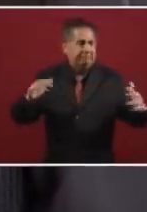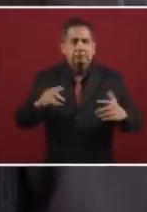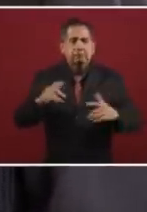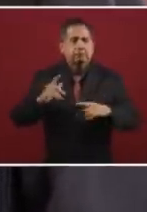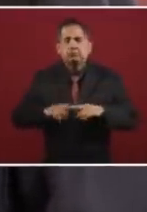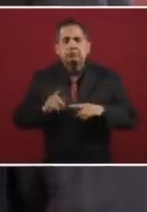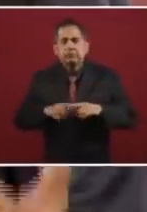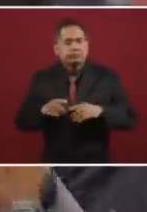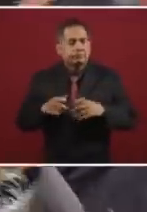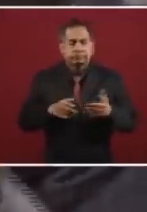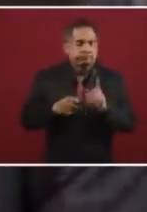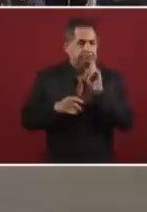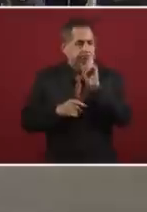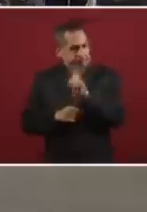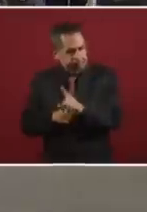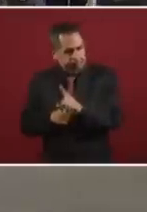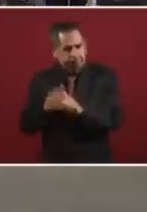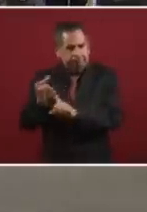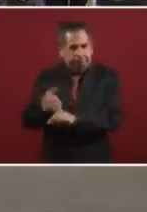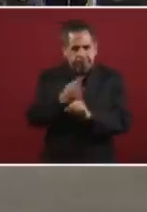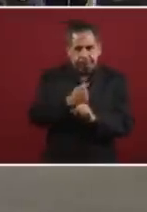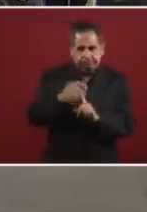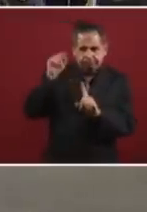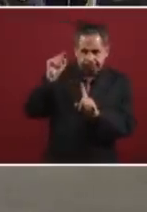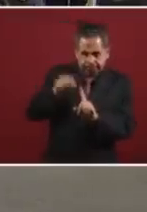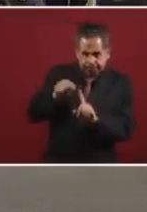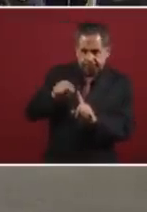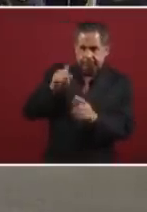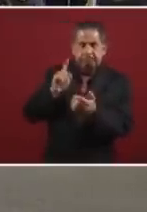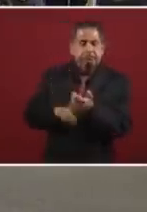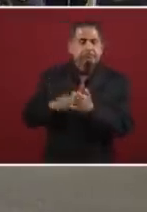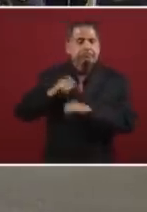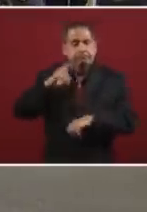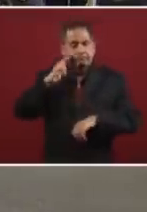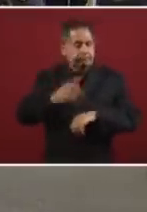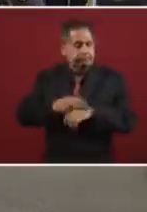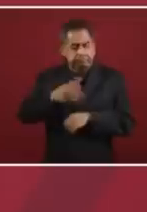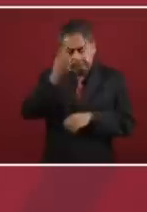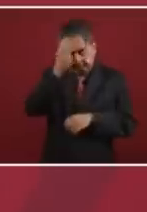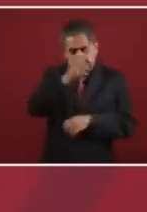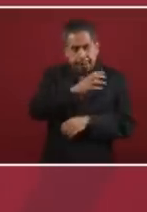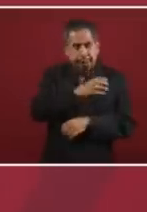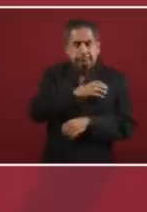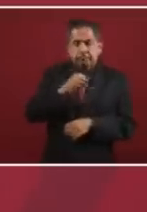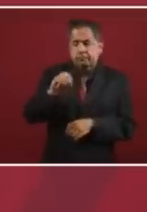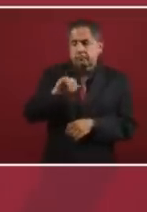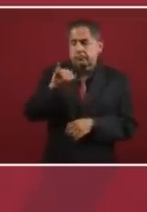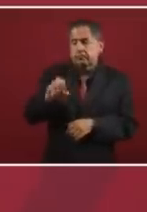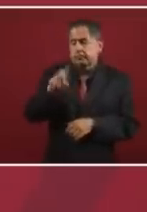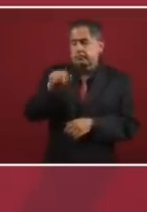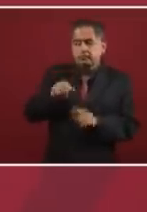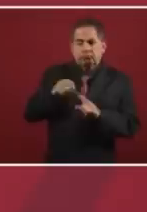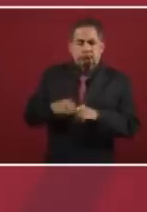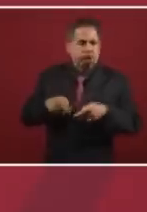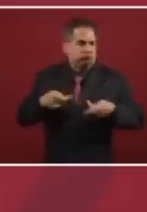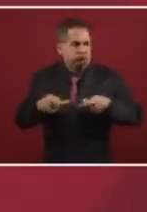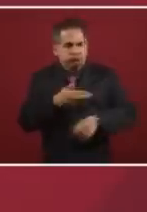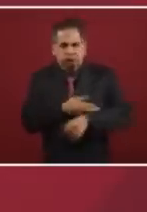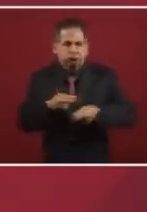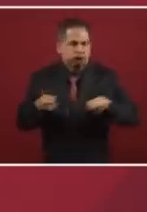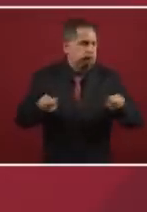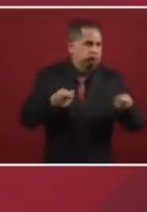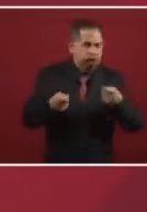entonces se decide sea 'el almirante' ojea y ha hecho una muy buena labor